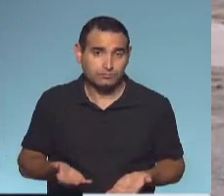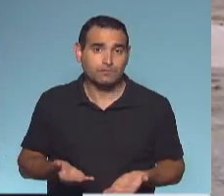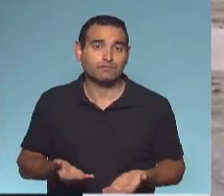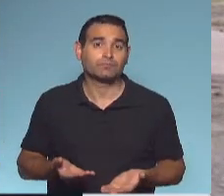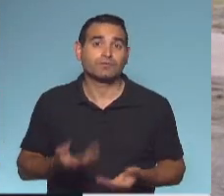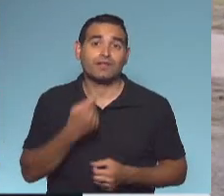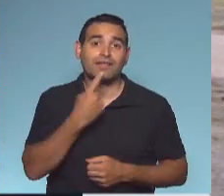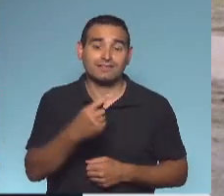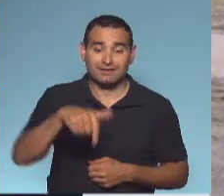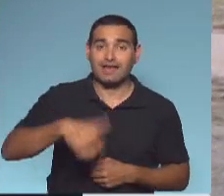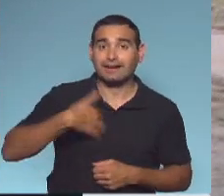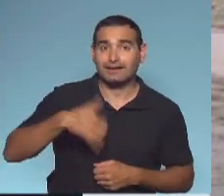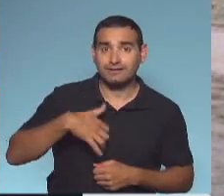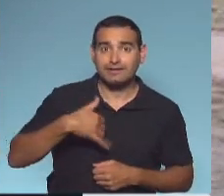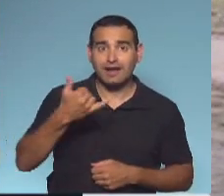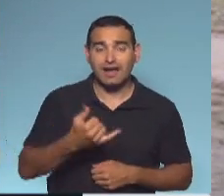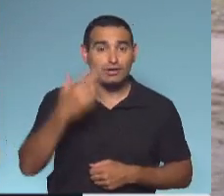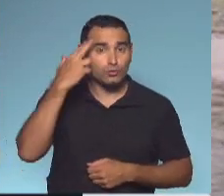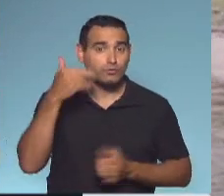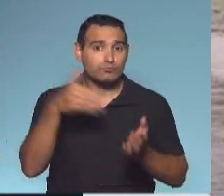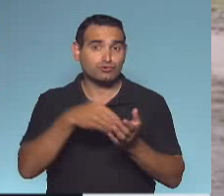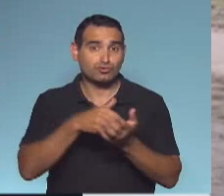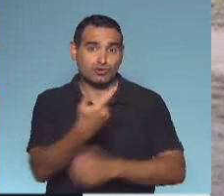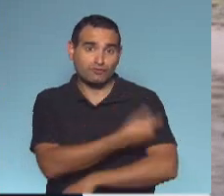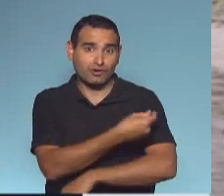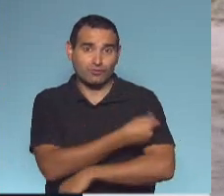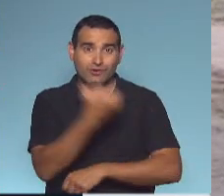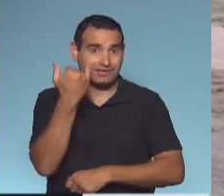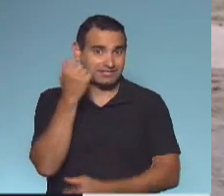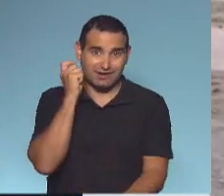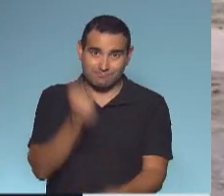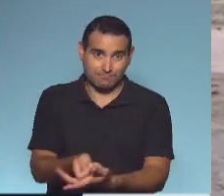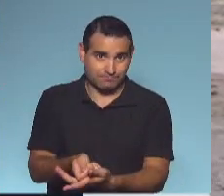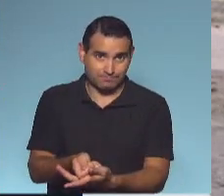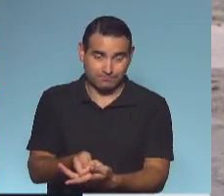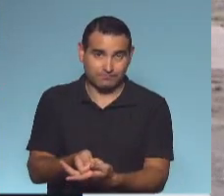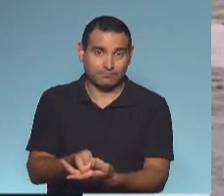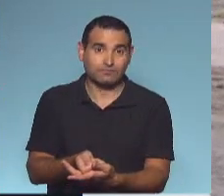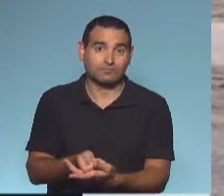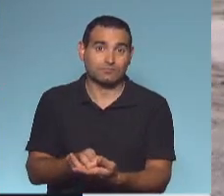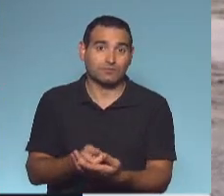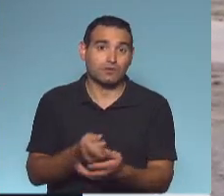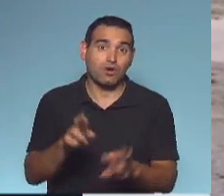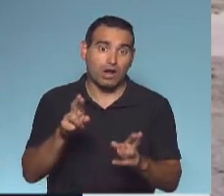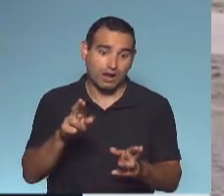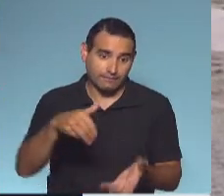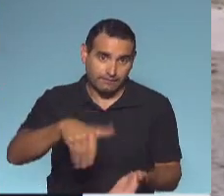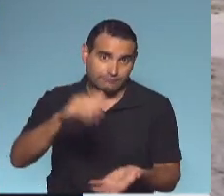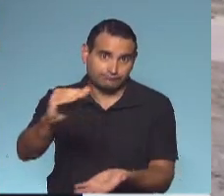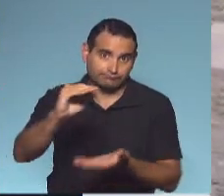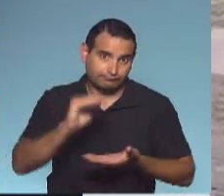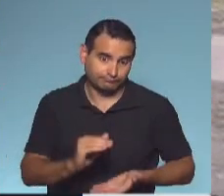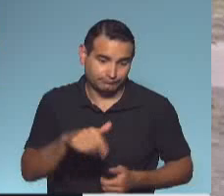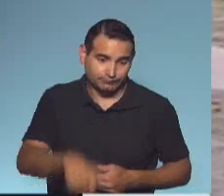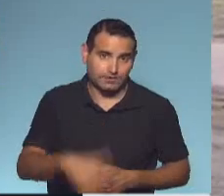decirle que la argentina tiene una reserva de 9 millones de dosis las tiene pagadas a 9 millones de dosis y esperamos que cuanto antes puedan